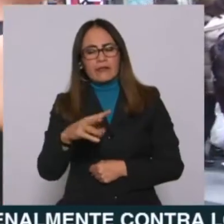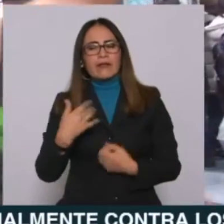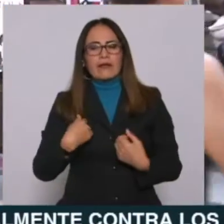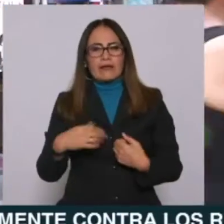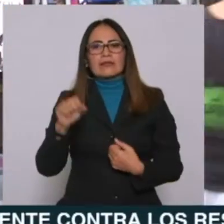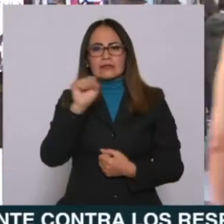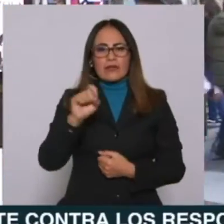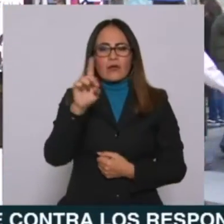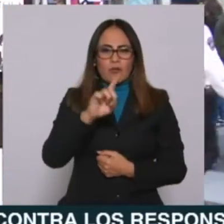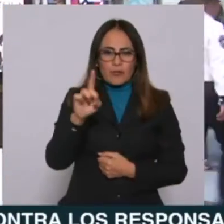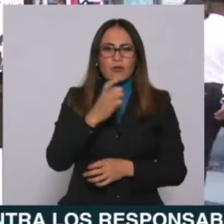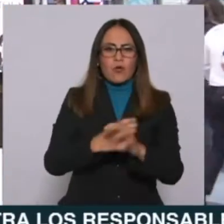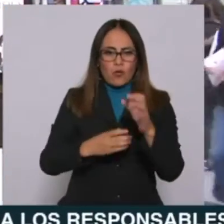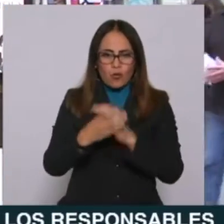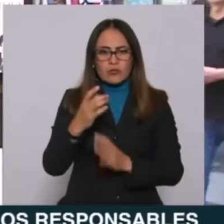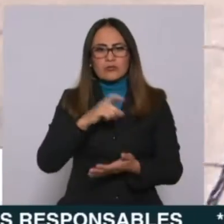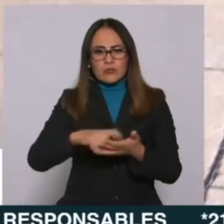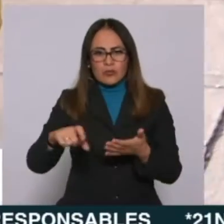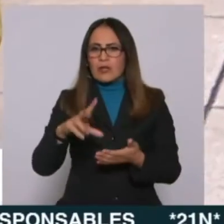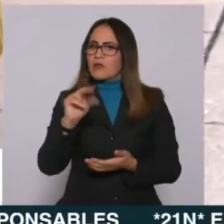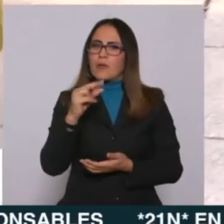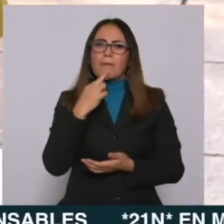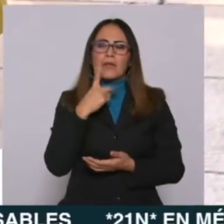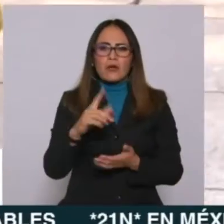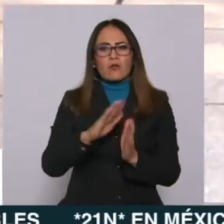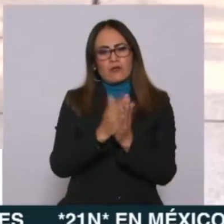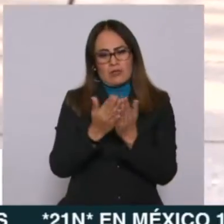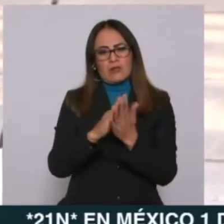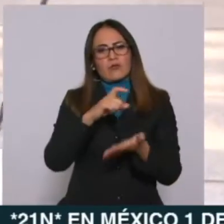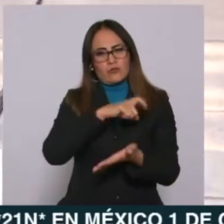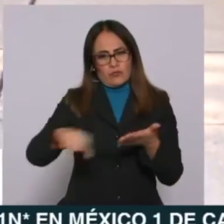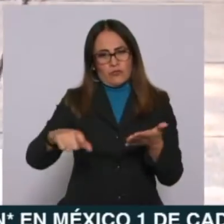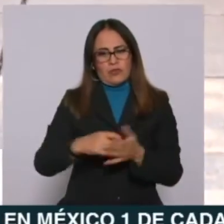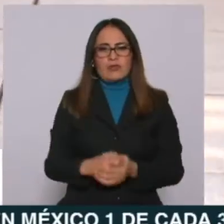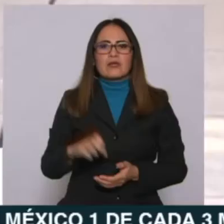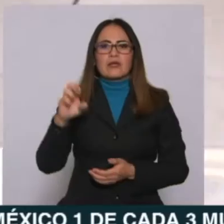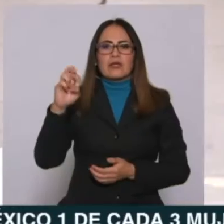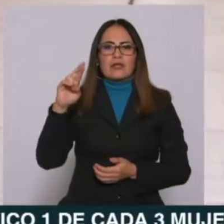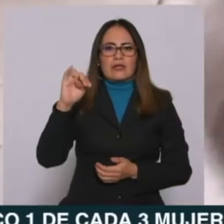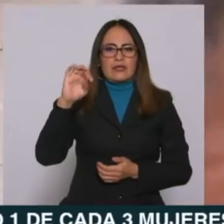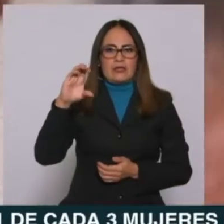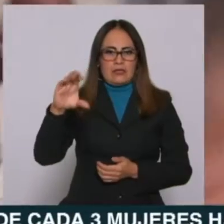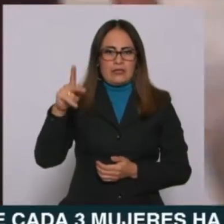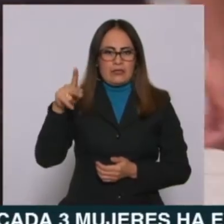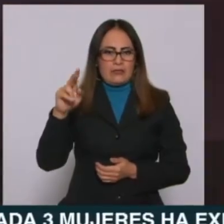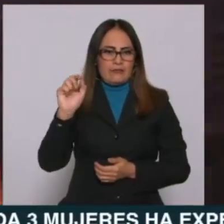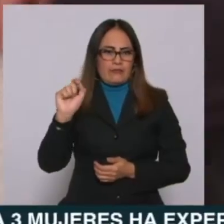él recomienda más adquirir libros. Eric Pinto, 21 Noticias.